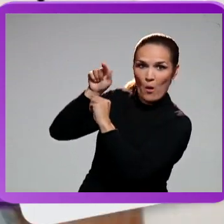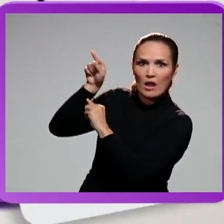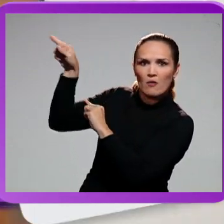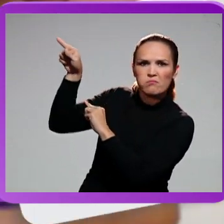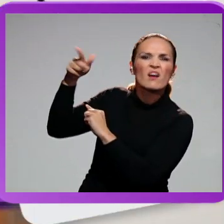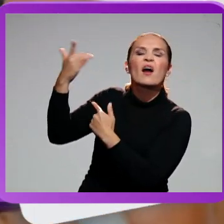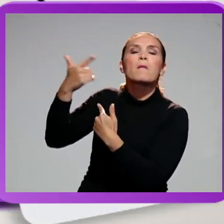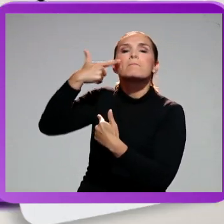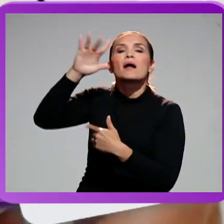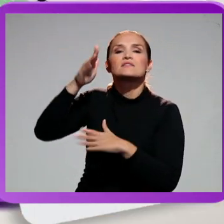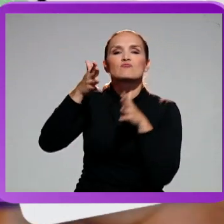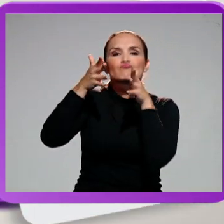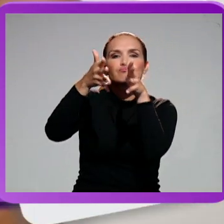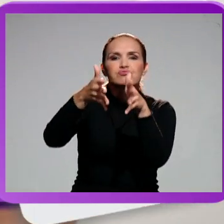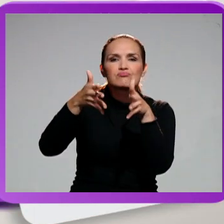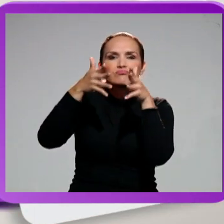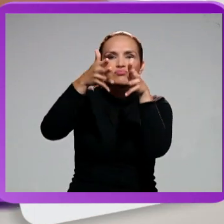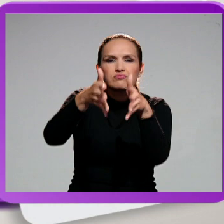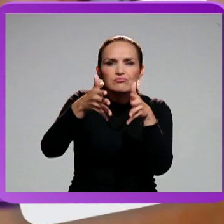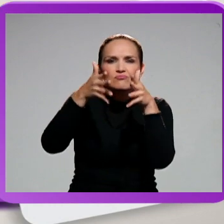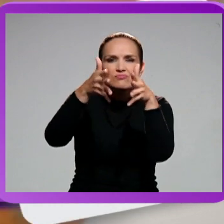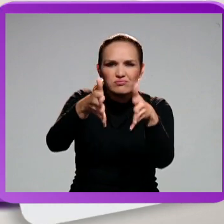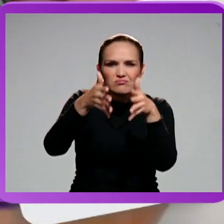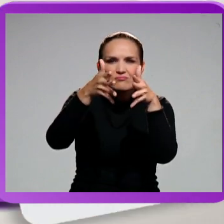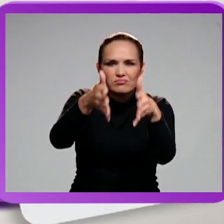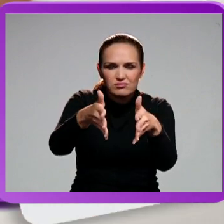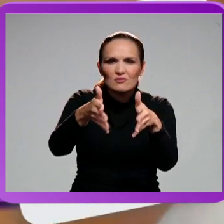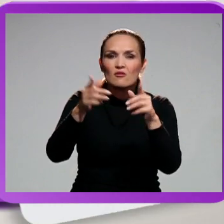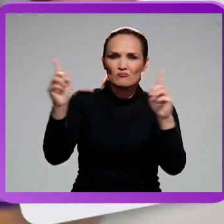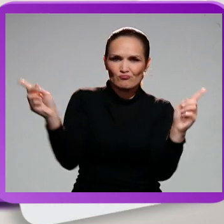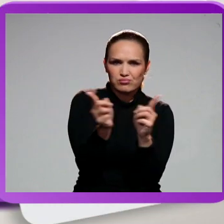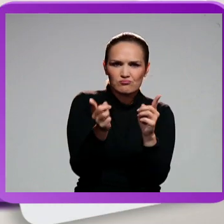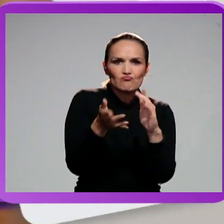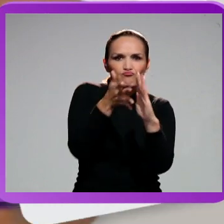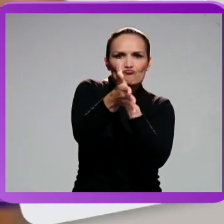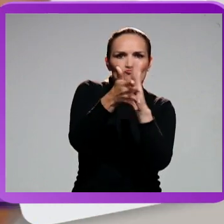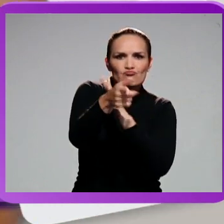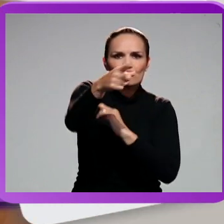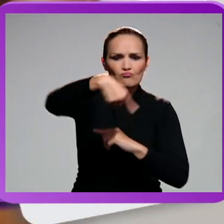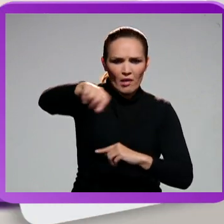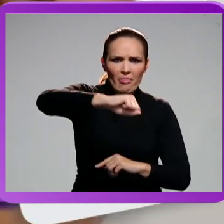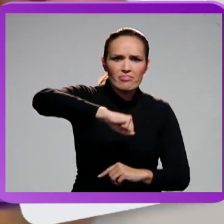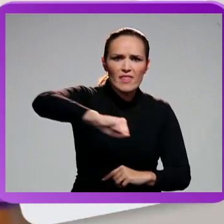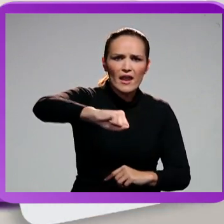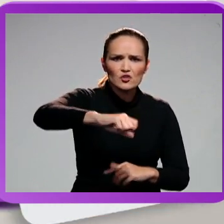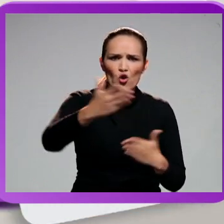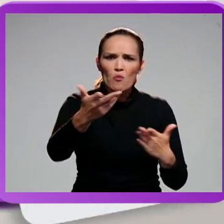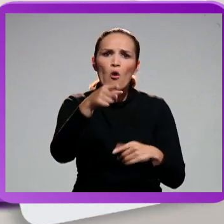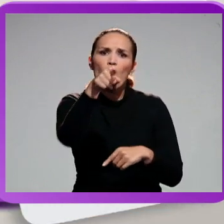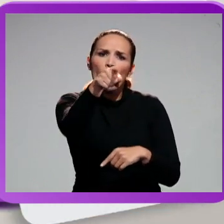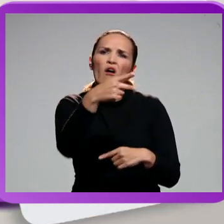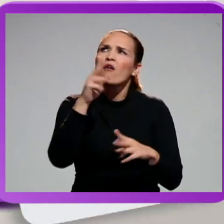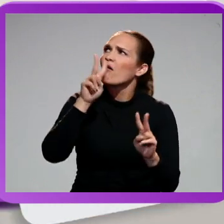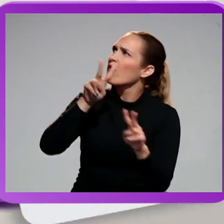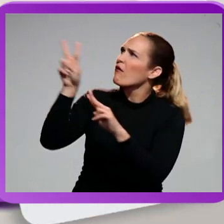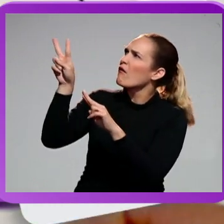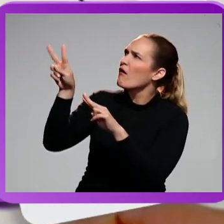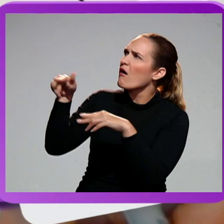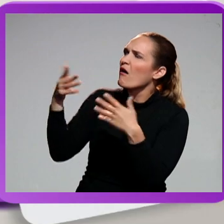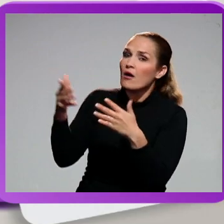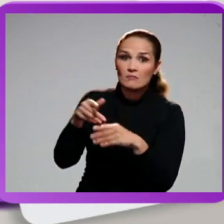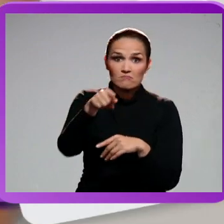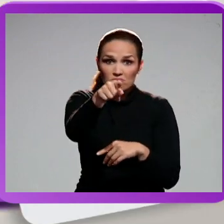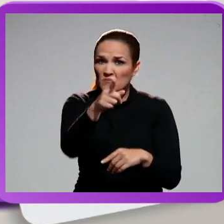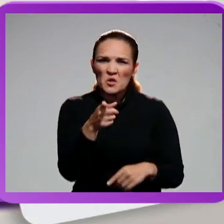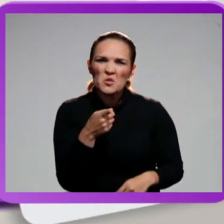pedagogía. De hecho hay unos spots, así los denominamos, que se dicen por los derechos de los televidentes. Y entonces allí le estamos contando a la gente,